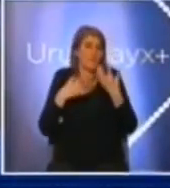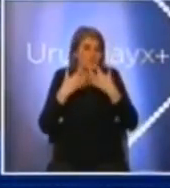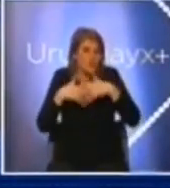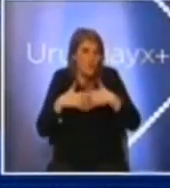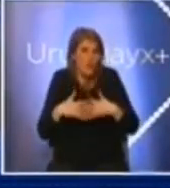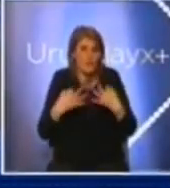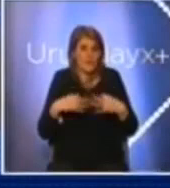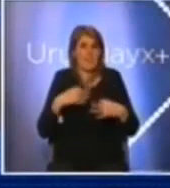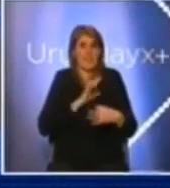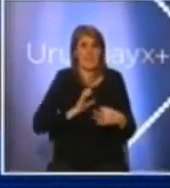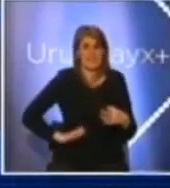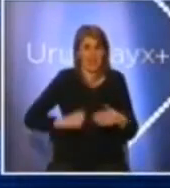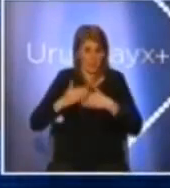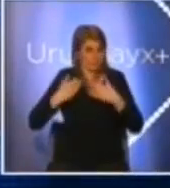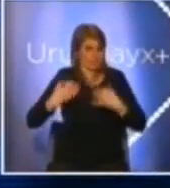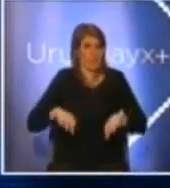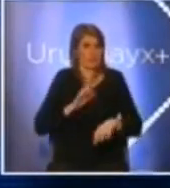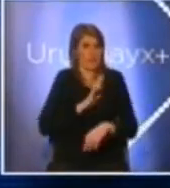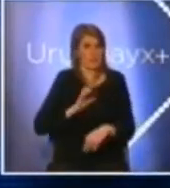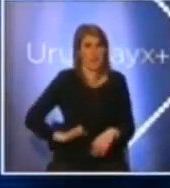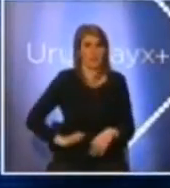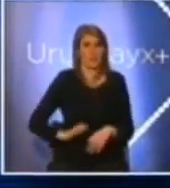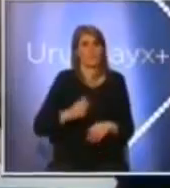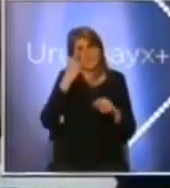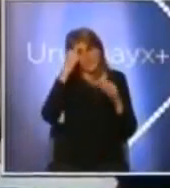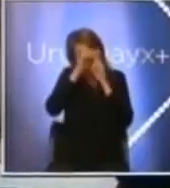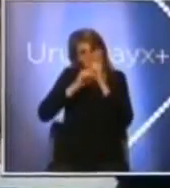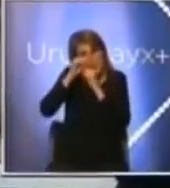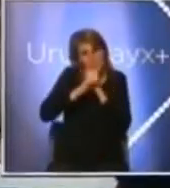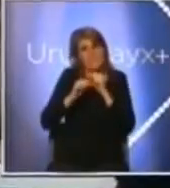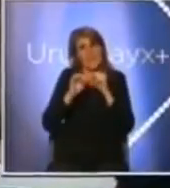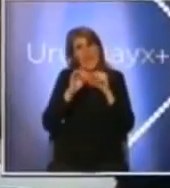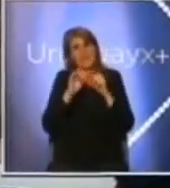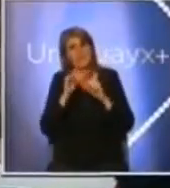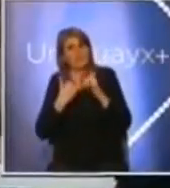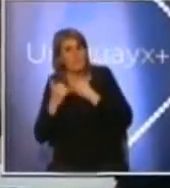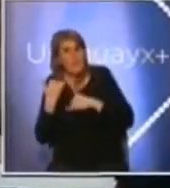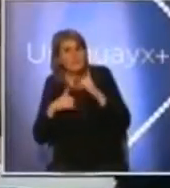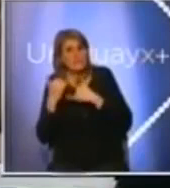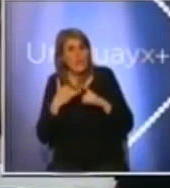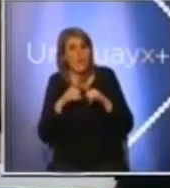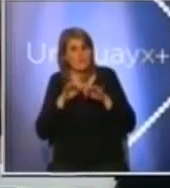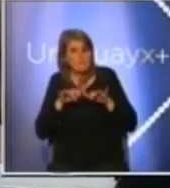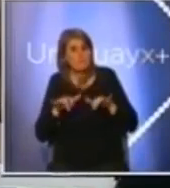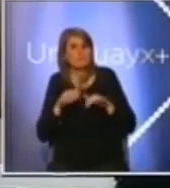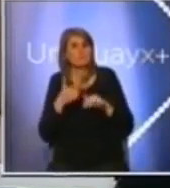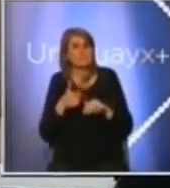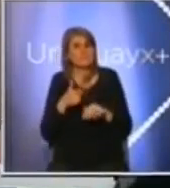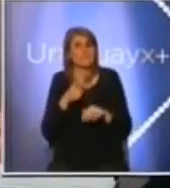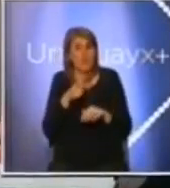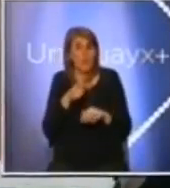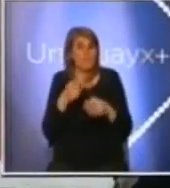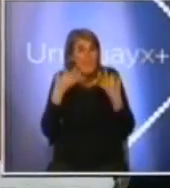Estado. El estado de las tecnologías de la información en nuestro país es una expresión